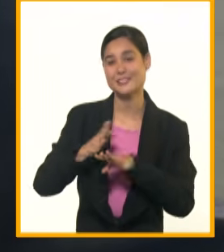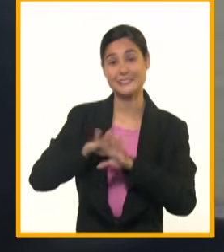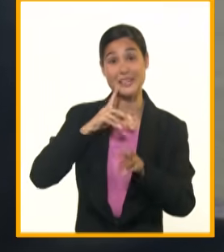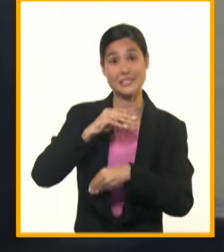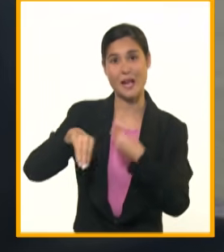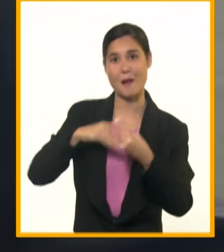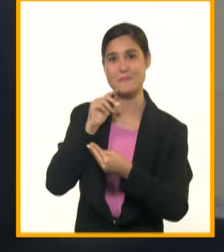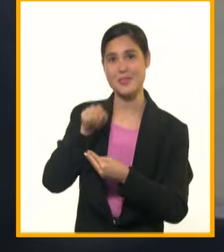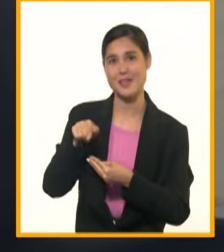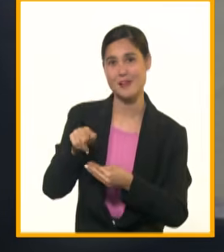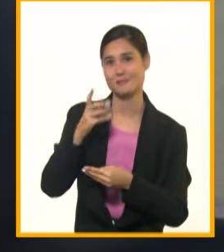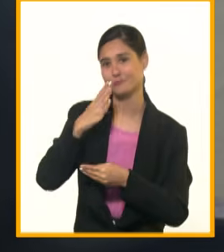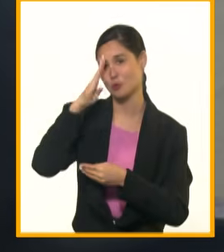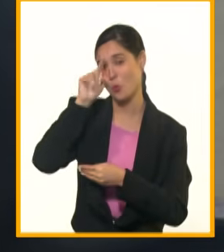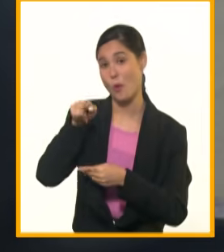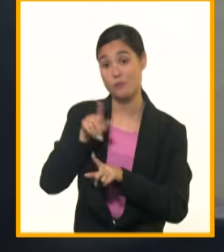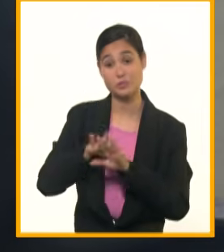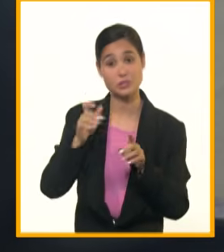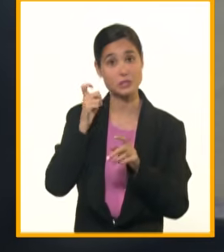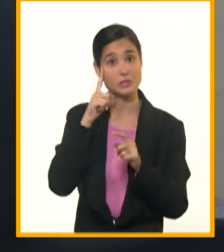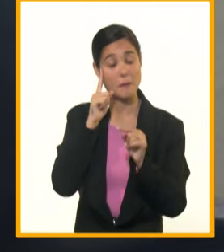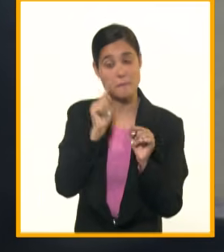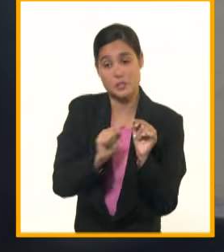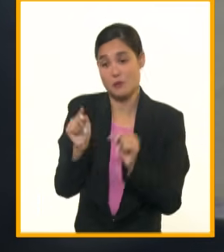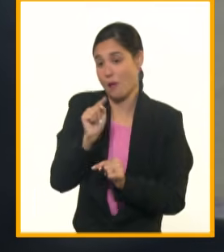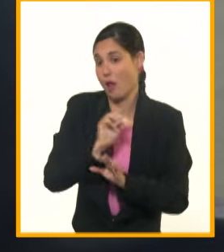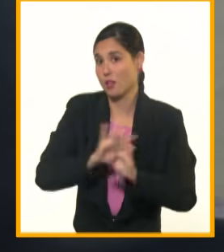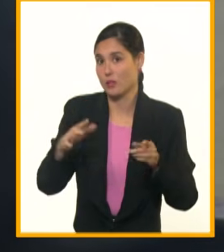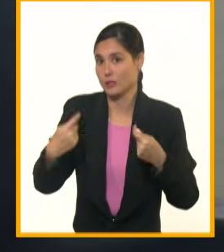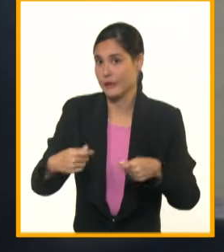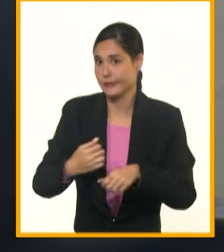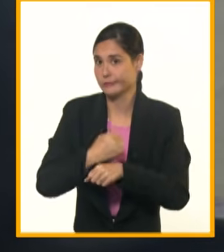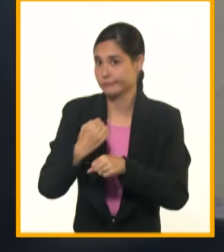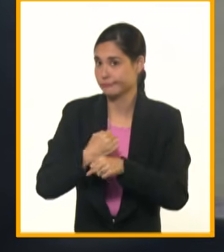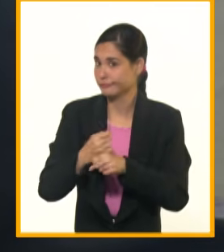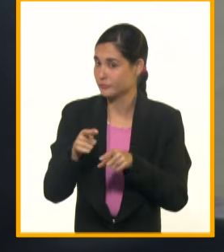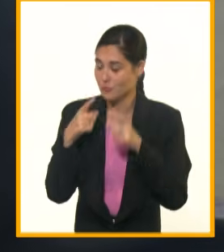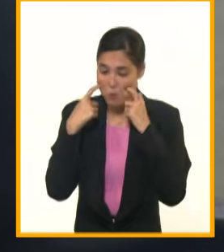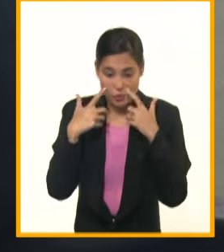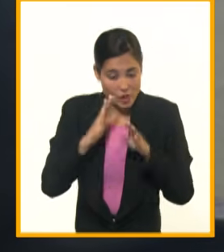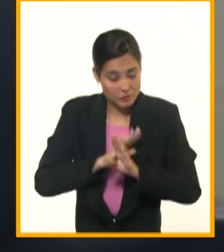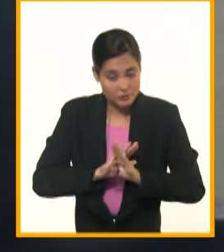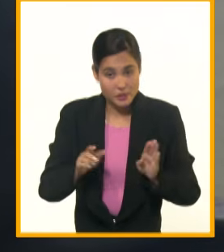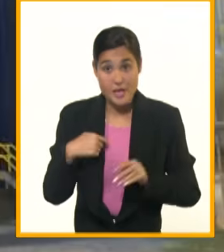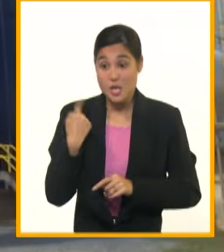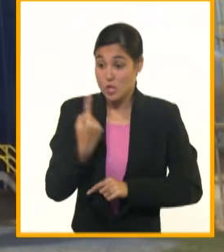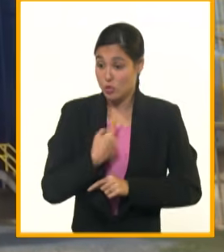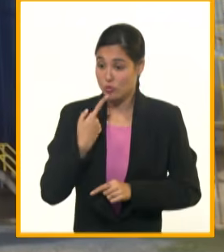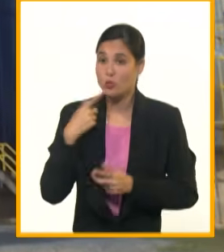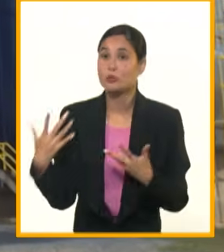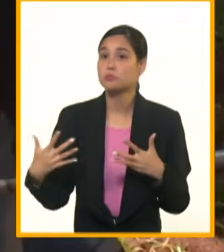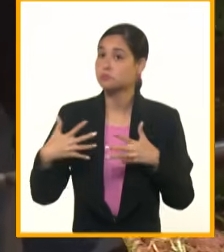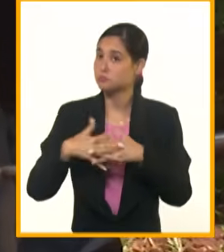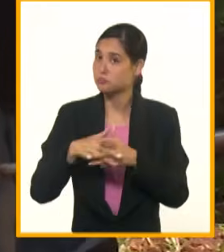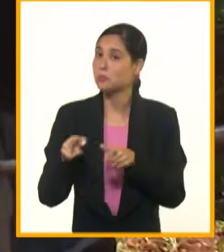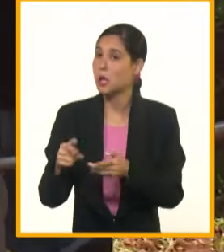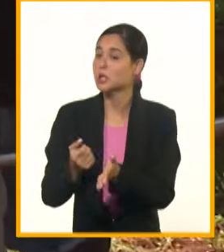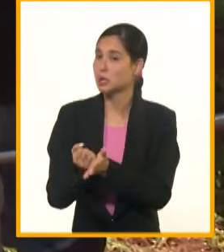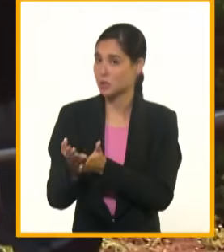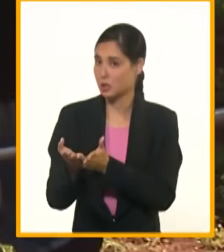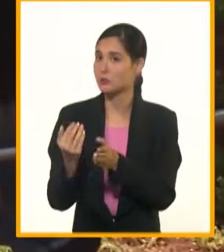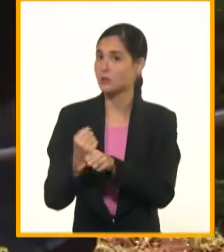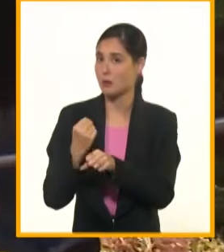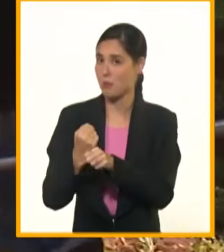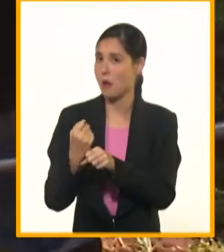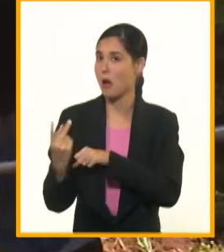de las tareas estratégicas y de primera importancia. Por eso estamos trabajando en eso. Aunque el camino por